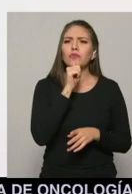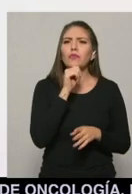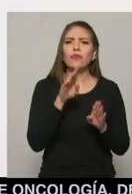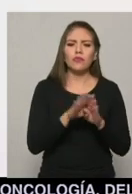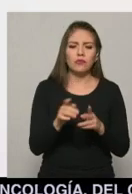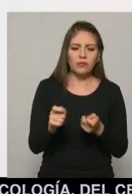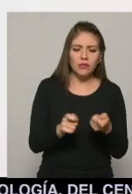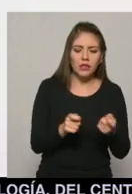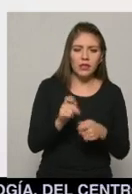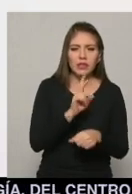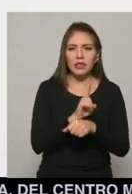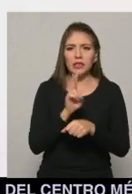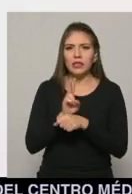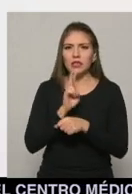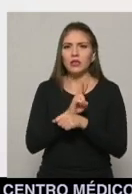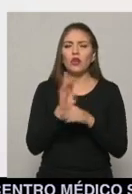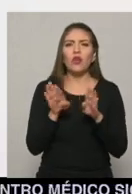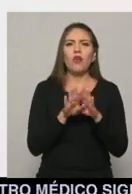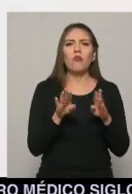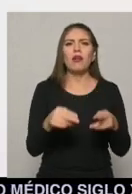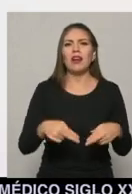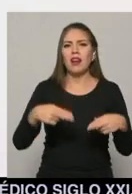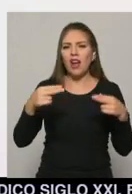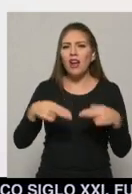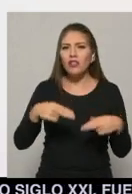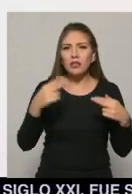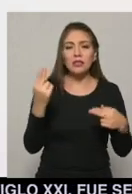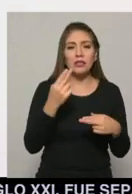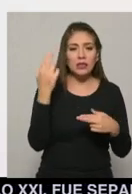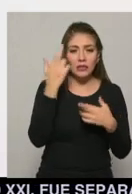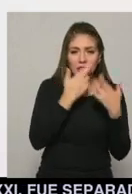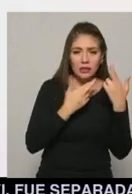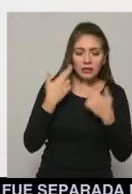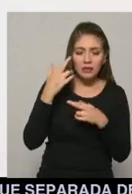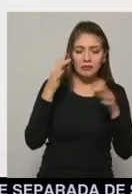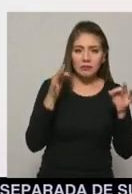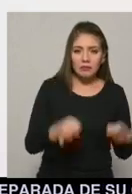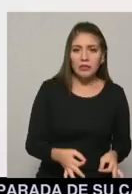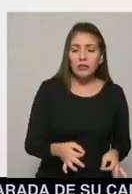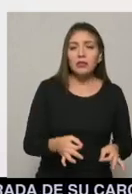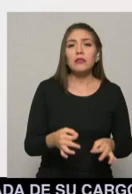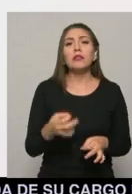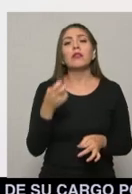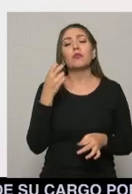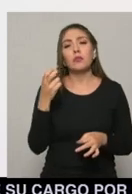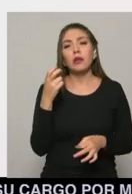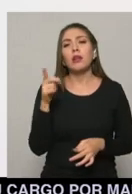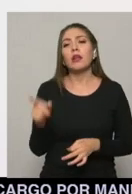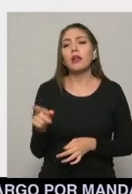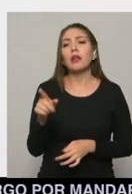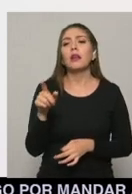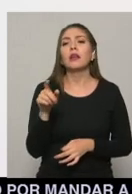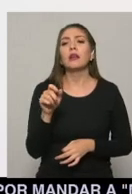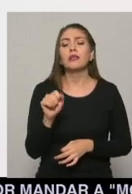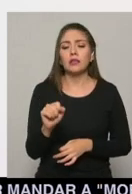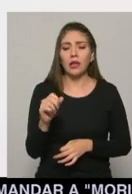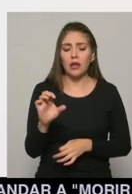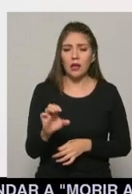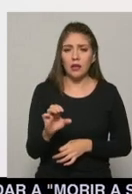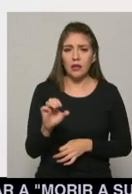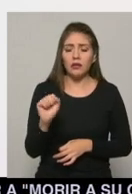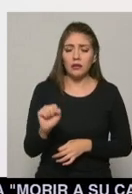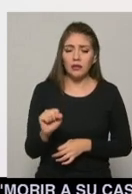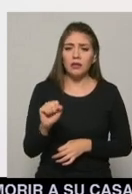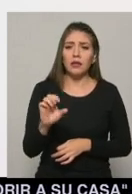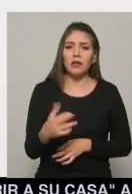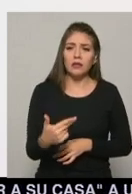como a un negocio tradicional, hay que estudiarlos más y bueno, lo que sí ya identificó Hacienda, pero no solo México, déjame